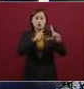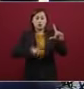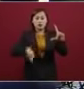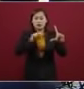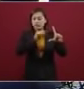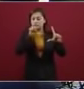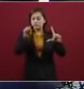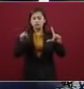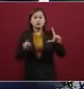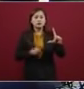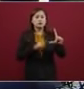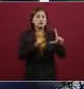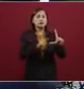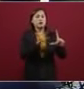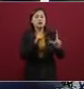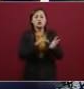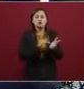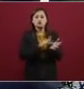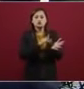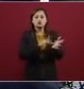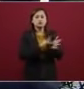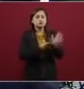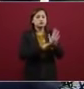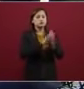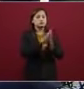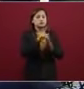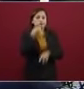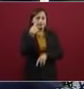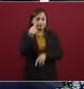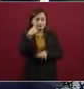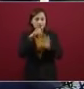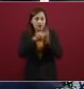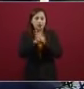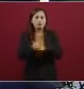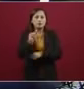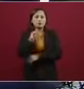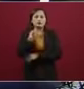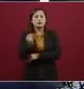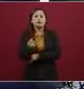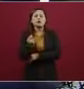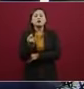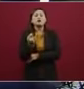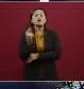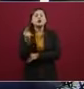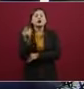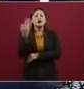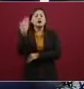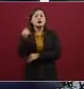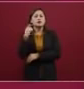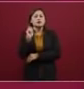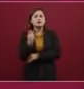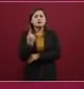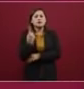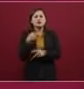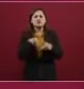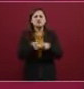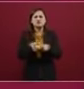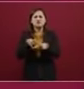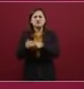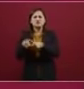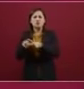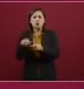ha dado resultados. Tijuana, por ejemplo, llegó a tener 21 asesinatos en